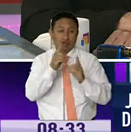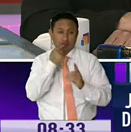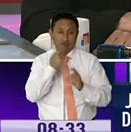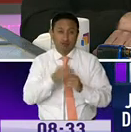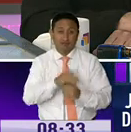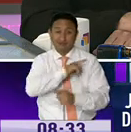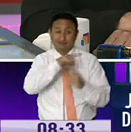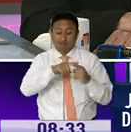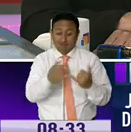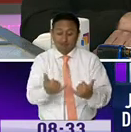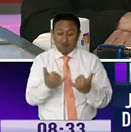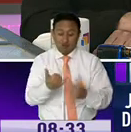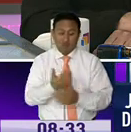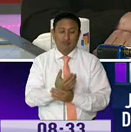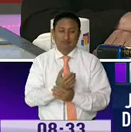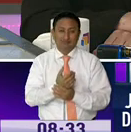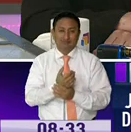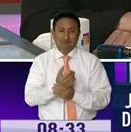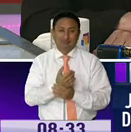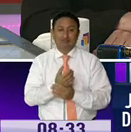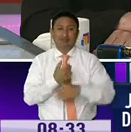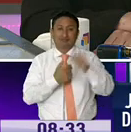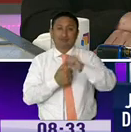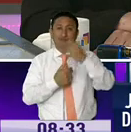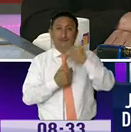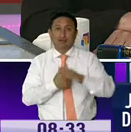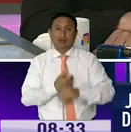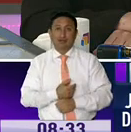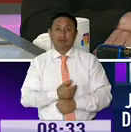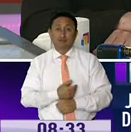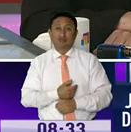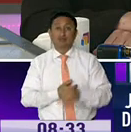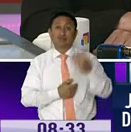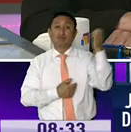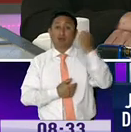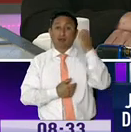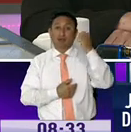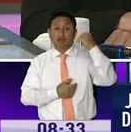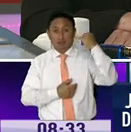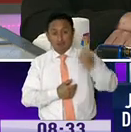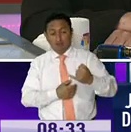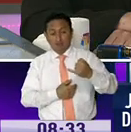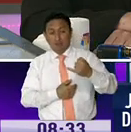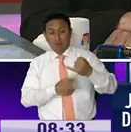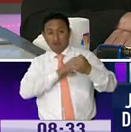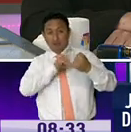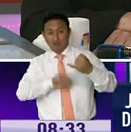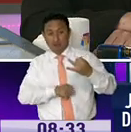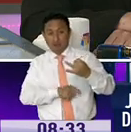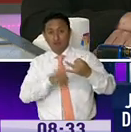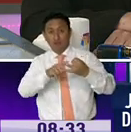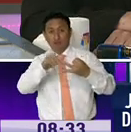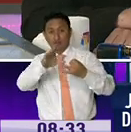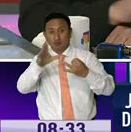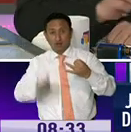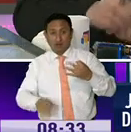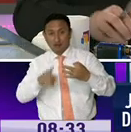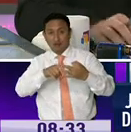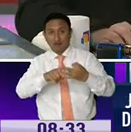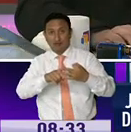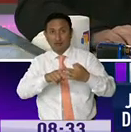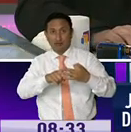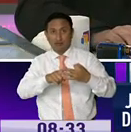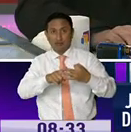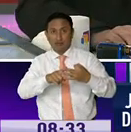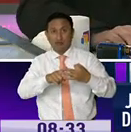hasta el momento, si bien es cierto, recibimos 5 categorías de emergencia, ¿no? Gestión sanitaria, gestión ciudadana, seguridad